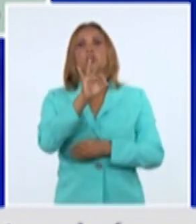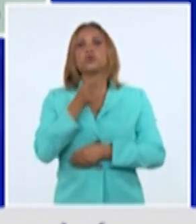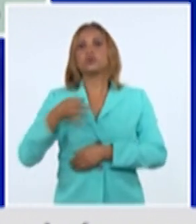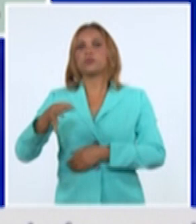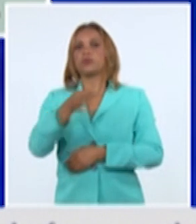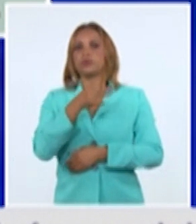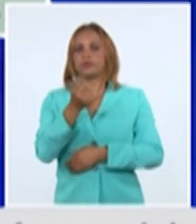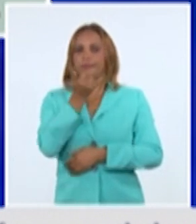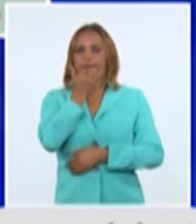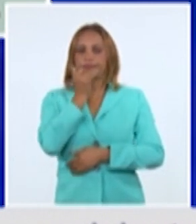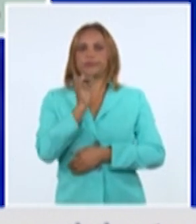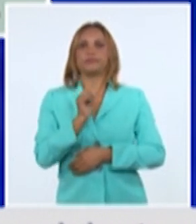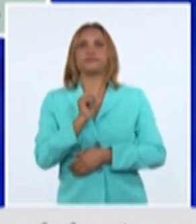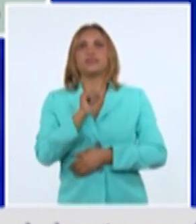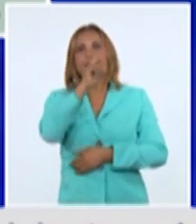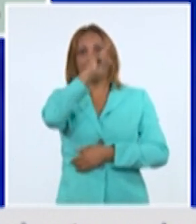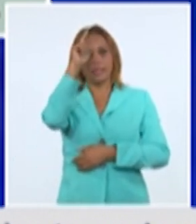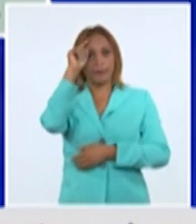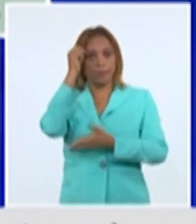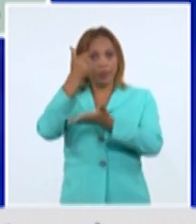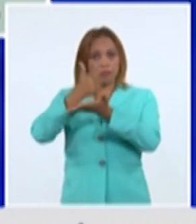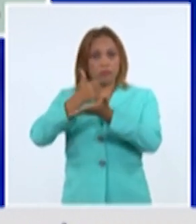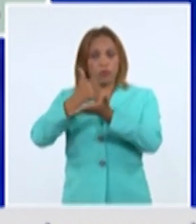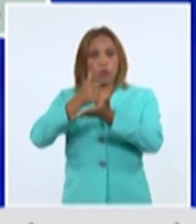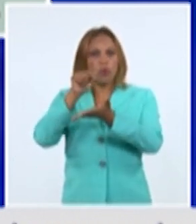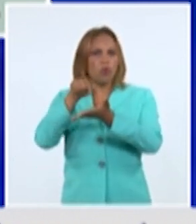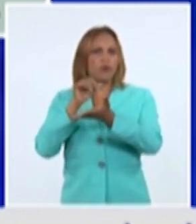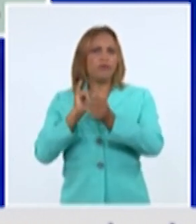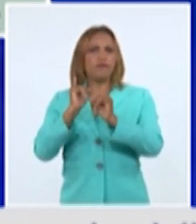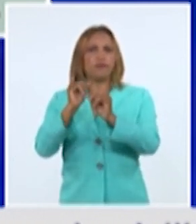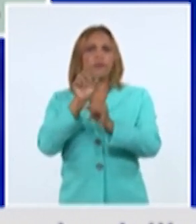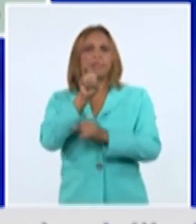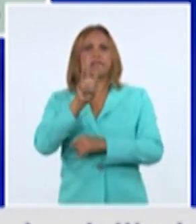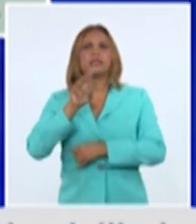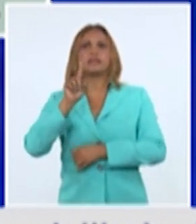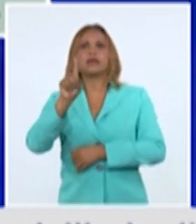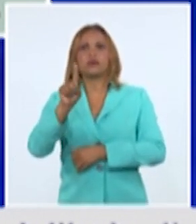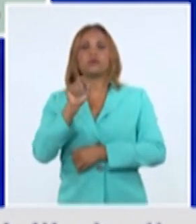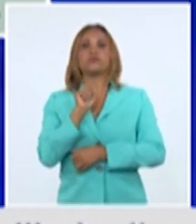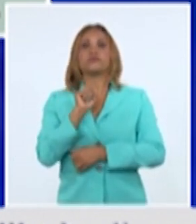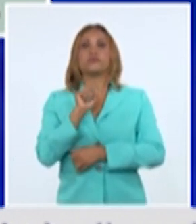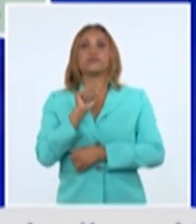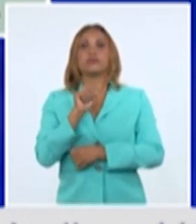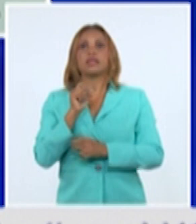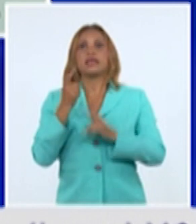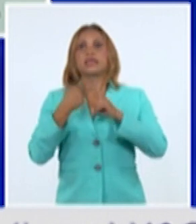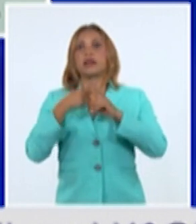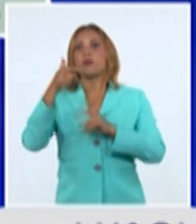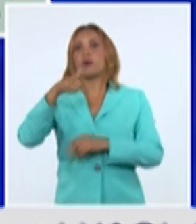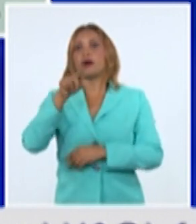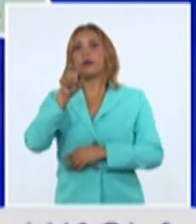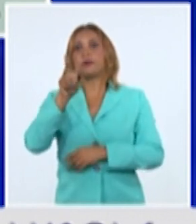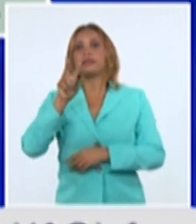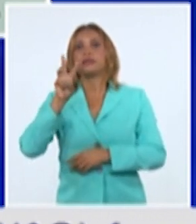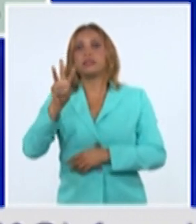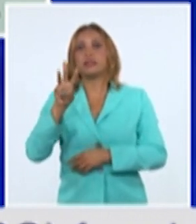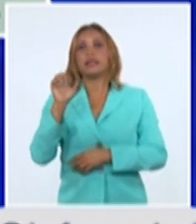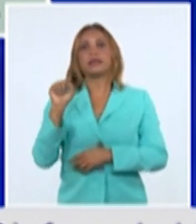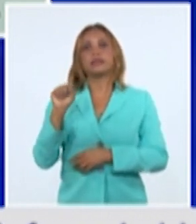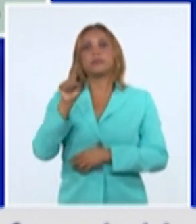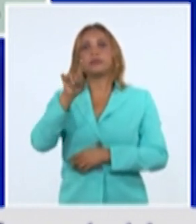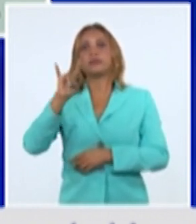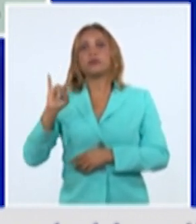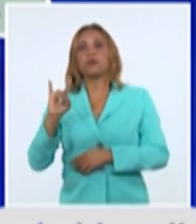municipios. Santi Espíritus, la ciudad hoy con 31 confirmados, Yaguajay 23, La Sierpe 19,